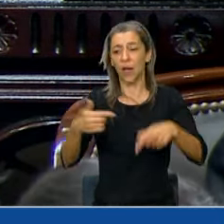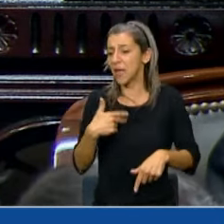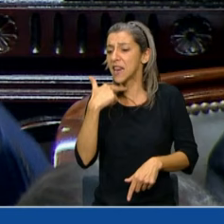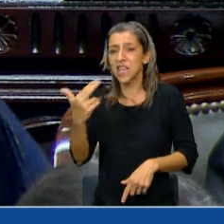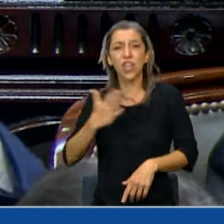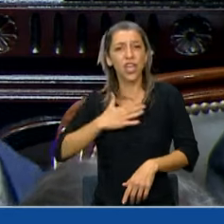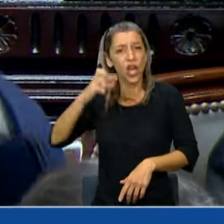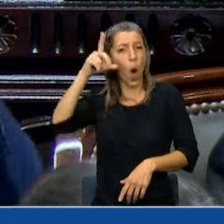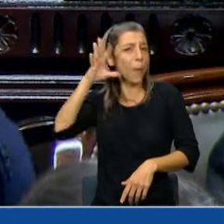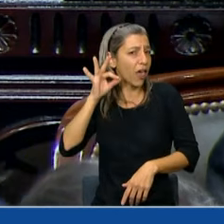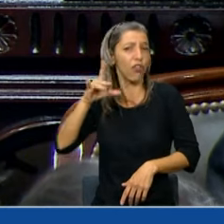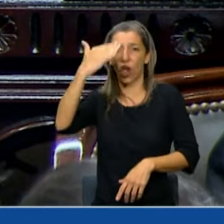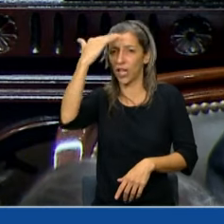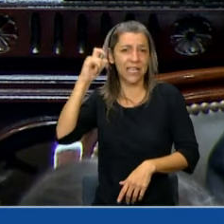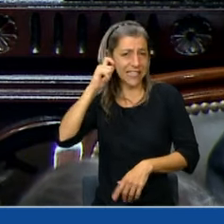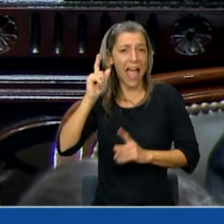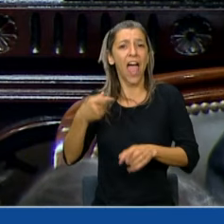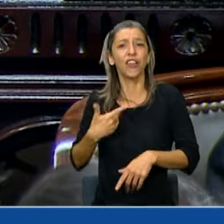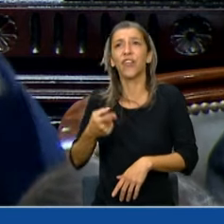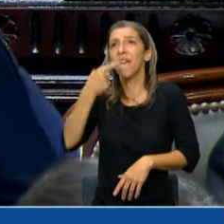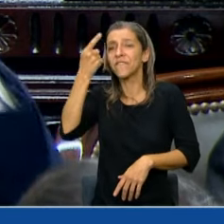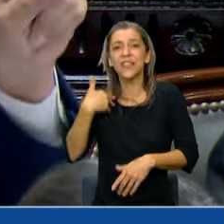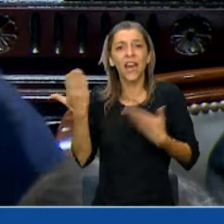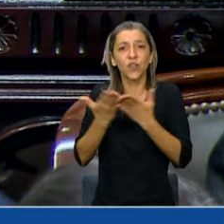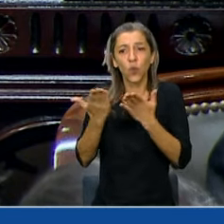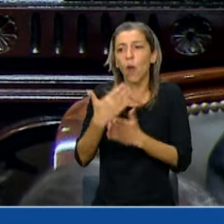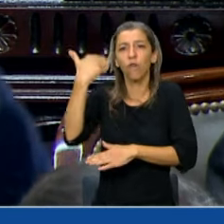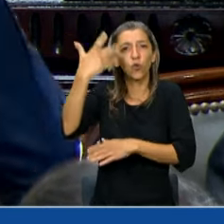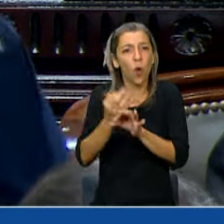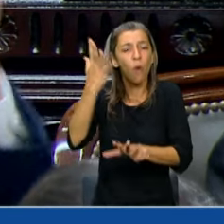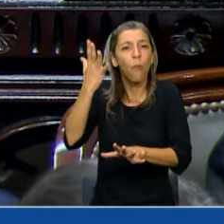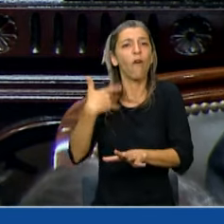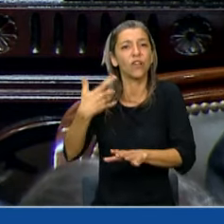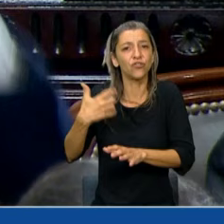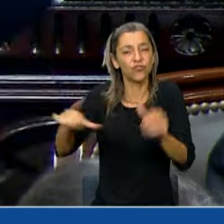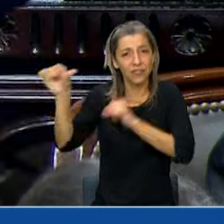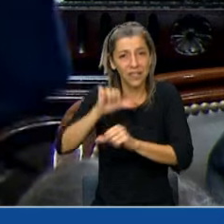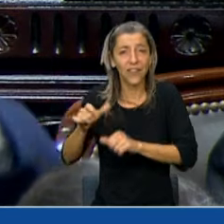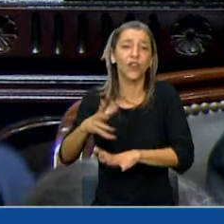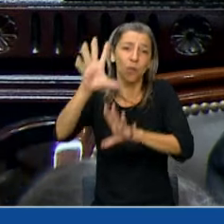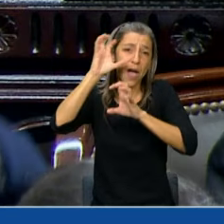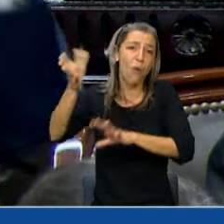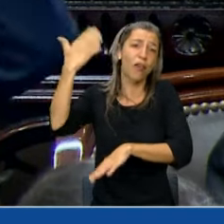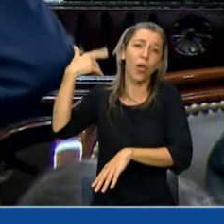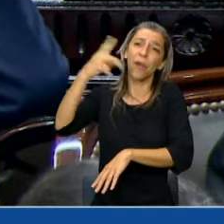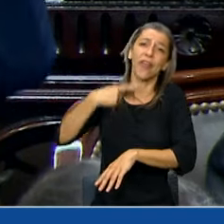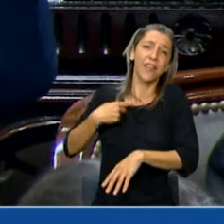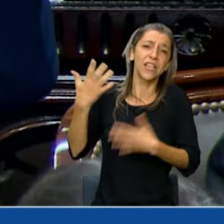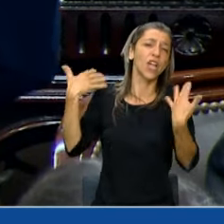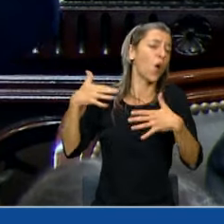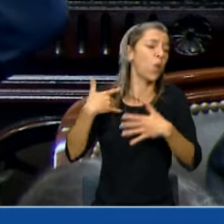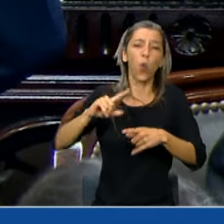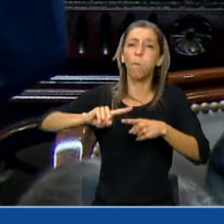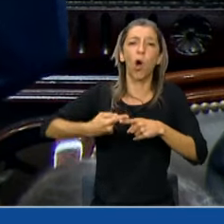Pedro de 15 años que quiere ser científico y él me decía hace dos años papá no te metas en política porque hay un ranking de las profesiones más